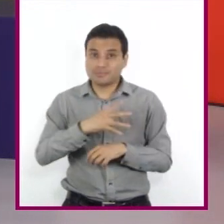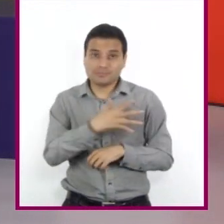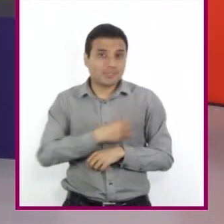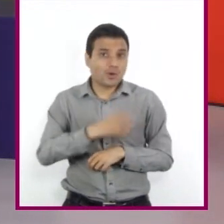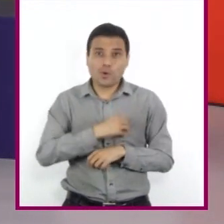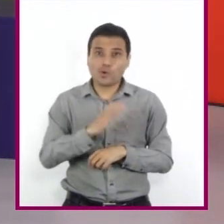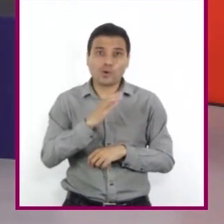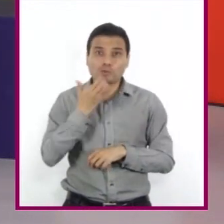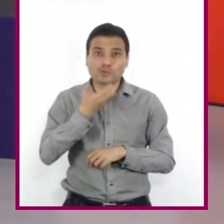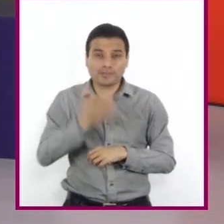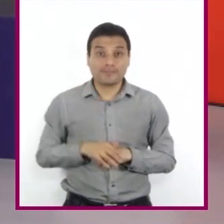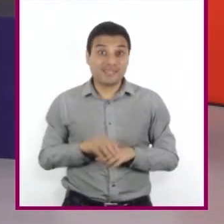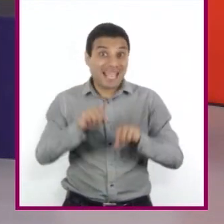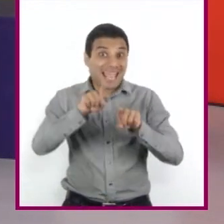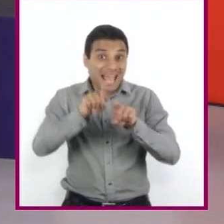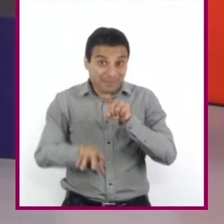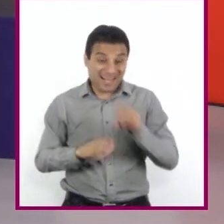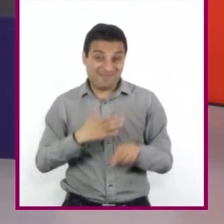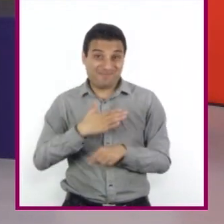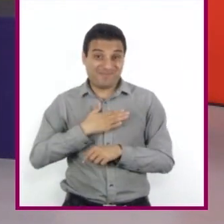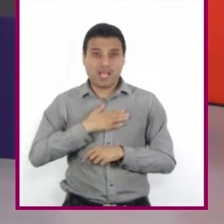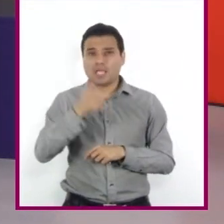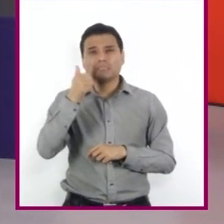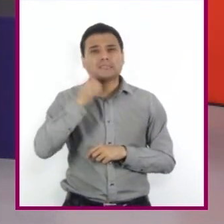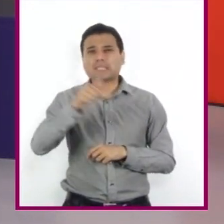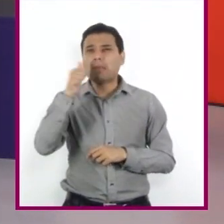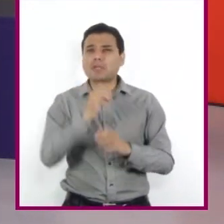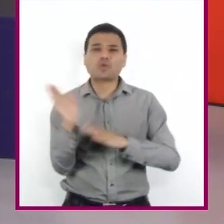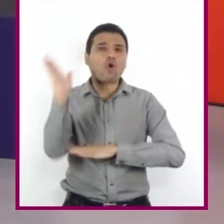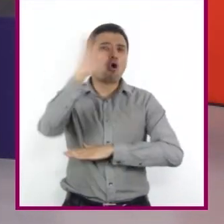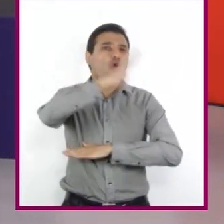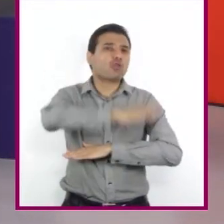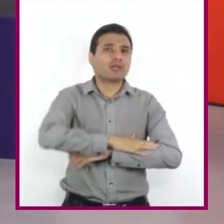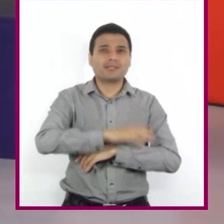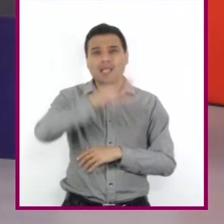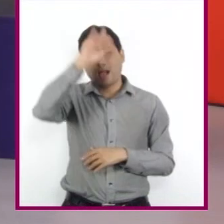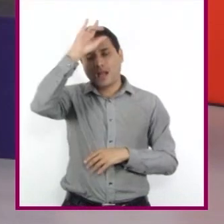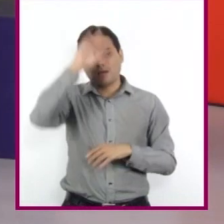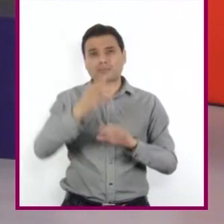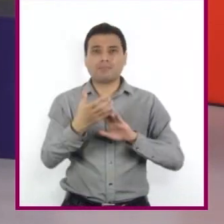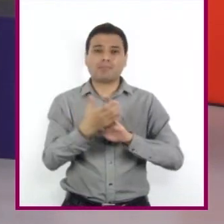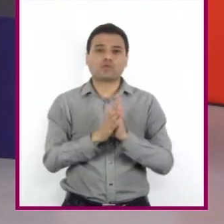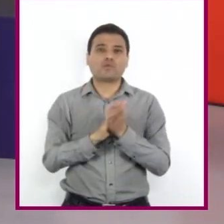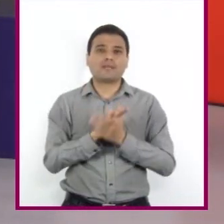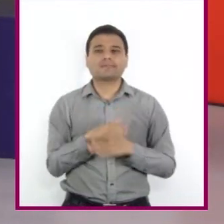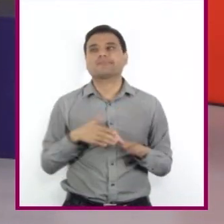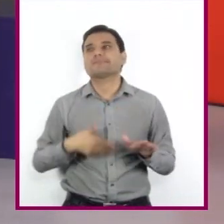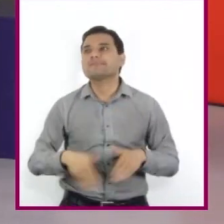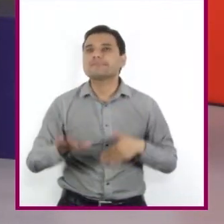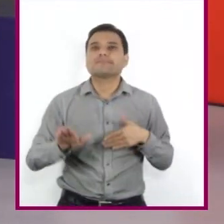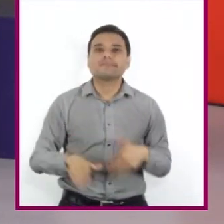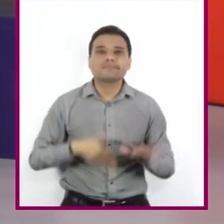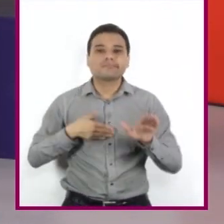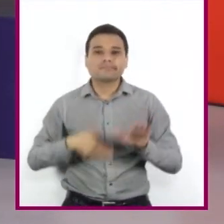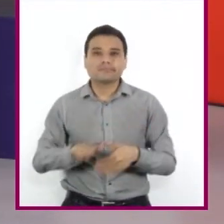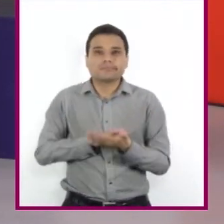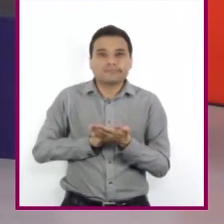Mi hermana, por ejemplo, anda todo el día en pantuflas y camina arrastrando los pies y se escucha como un par de lijas.